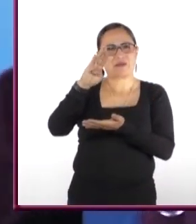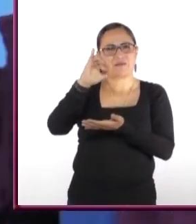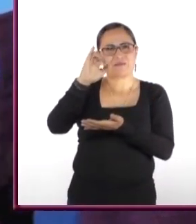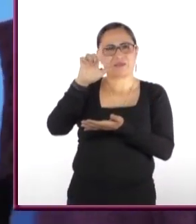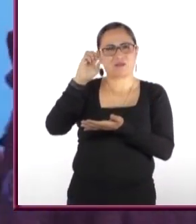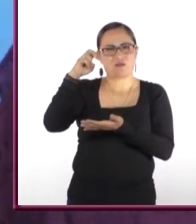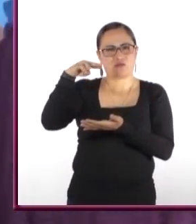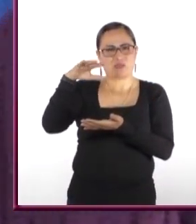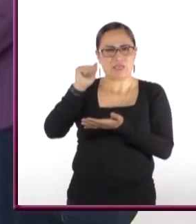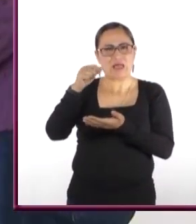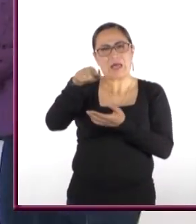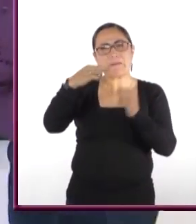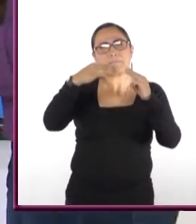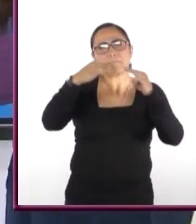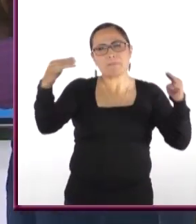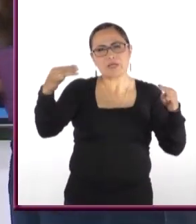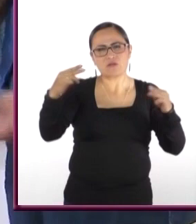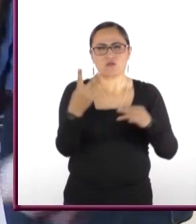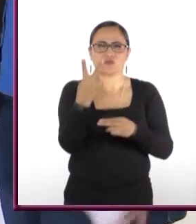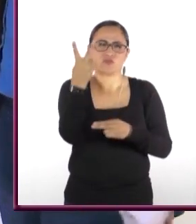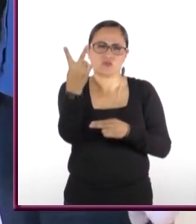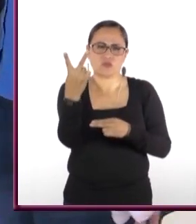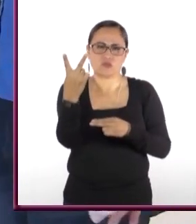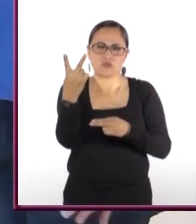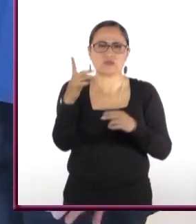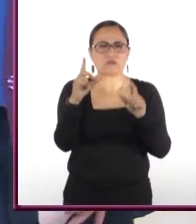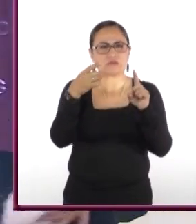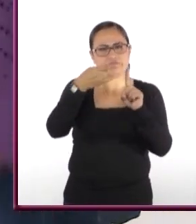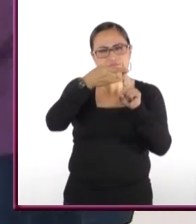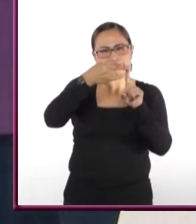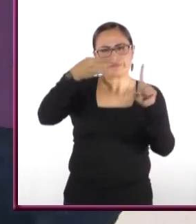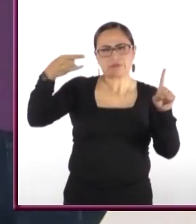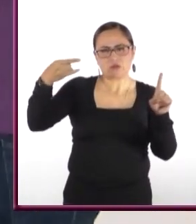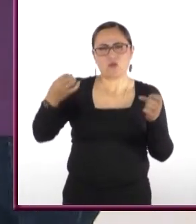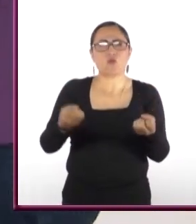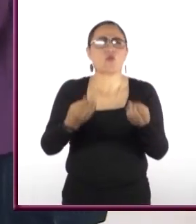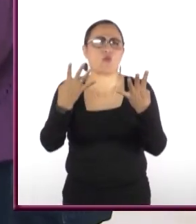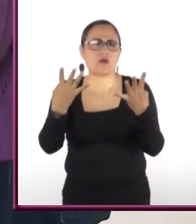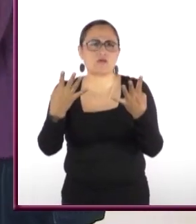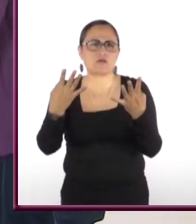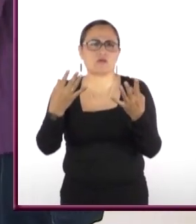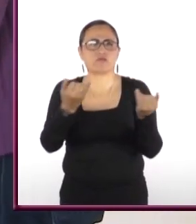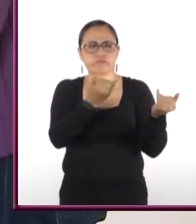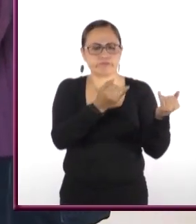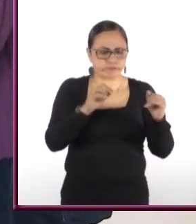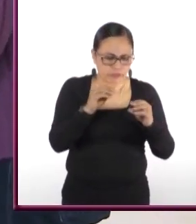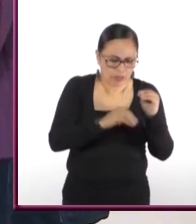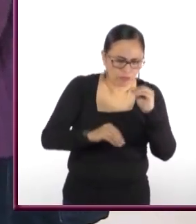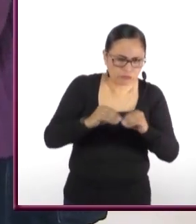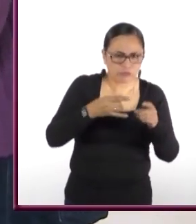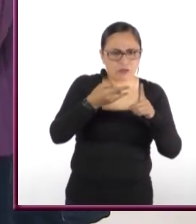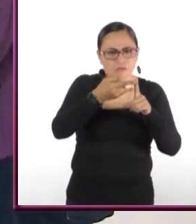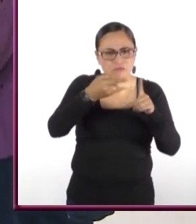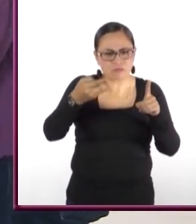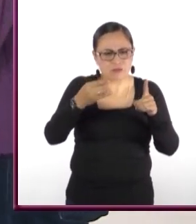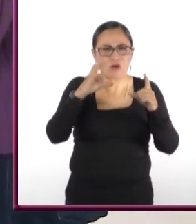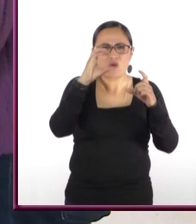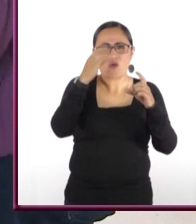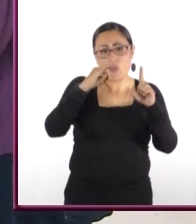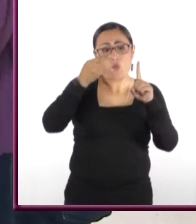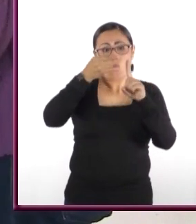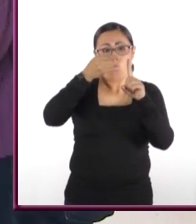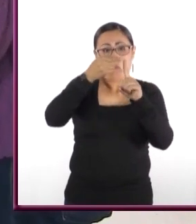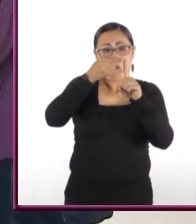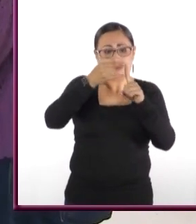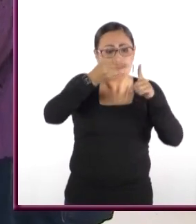saber cuántos metros cuadrados cabían en un rectángulo, pues agarraban el rectángulo y se ponían a poner